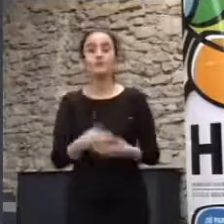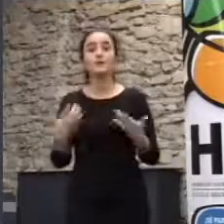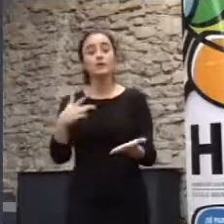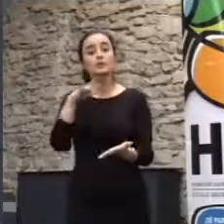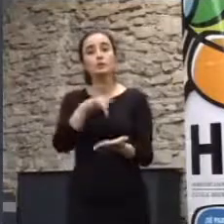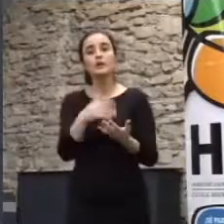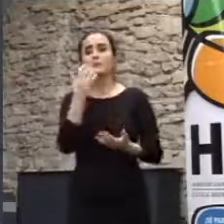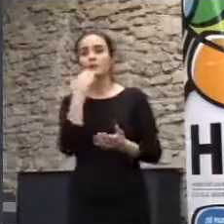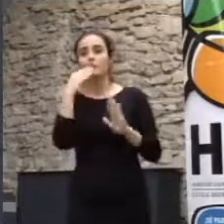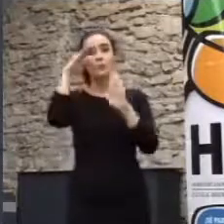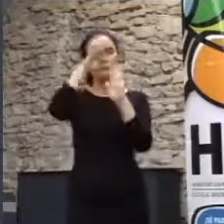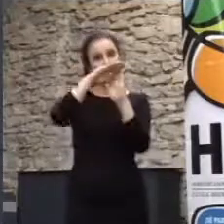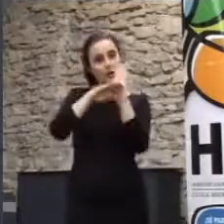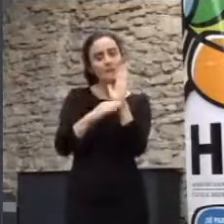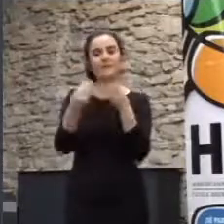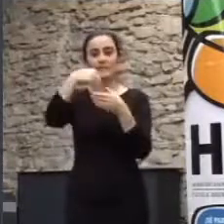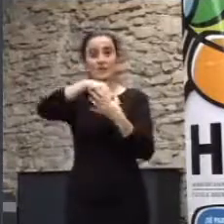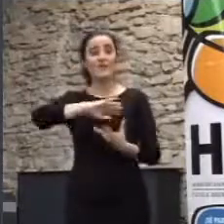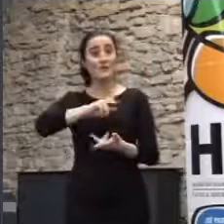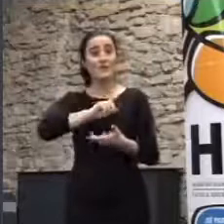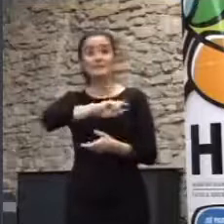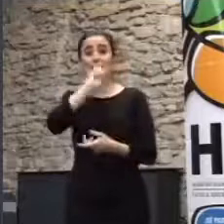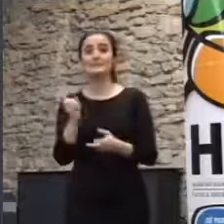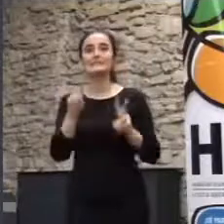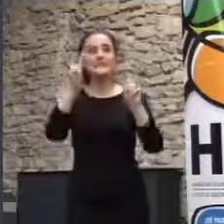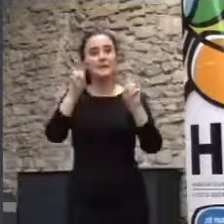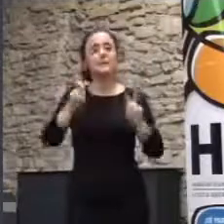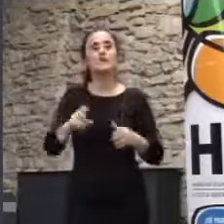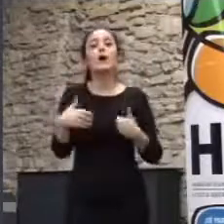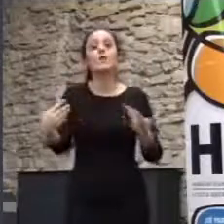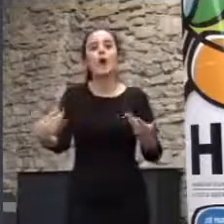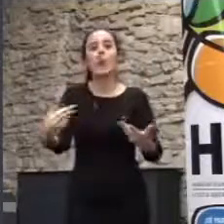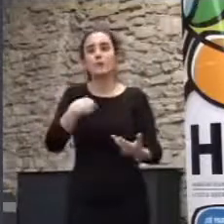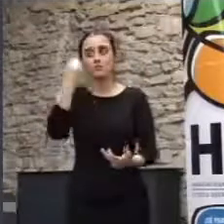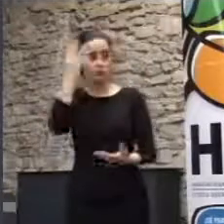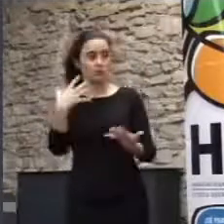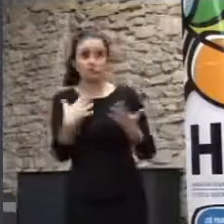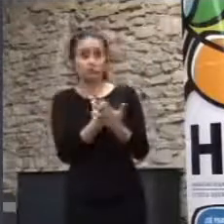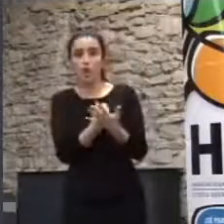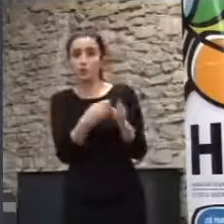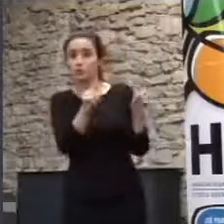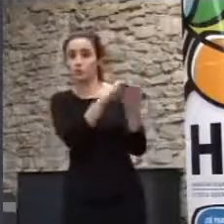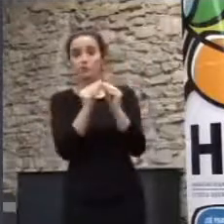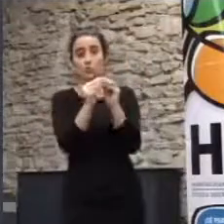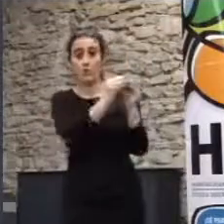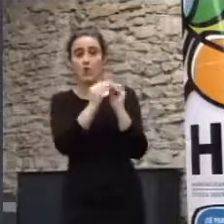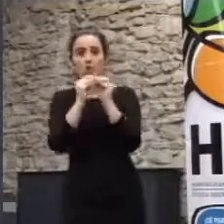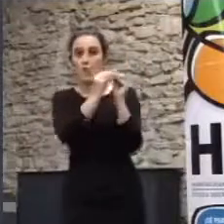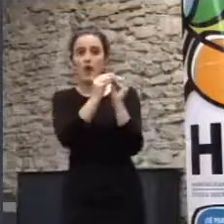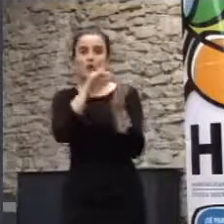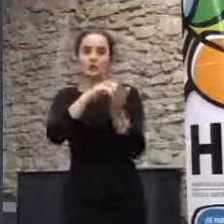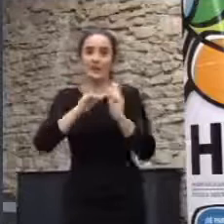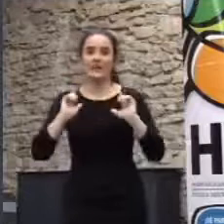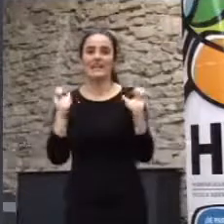van en programas, en informativos, etcétera, están, yo supongo que todos los medios la tienen, con una denominación u otra, las reuniones